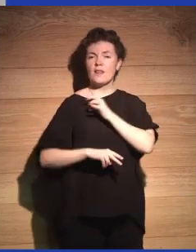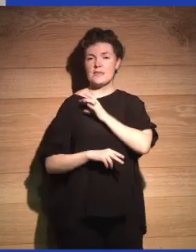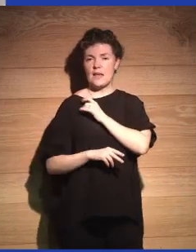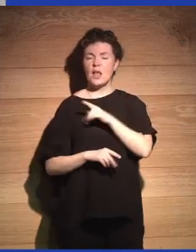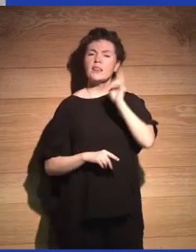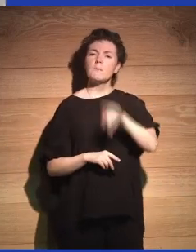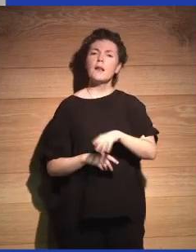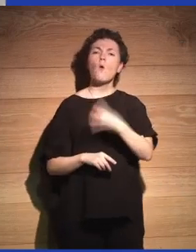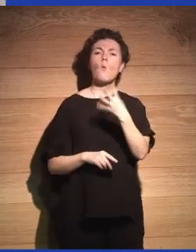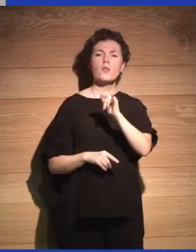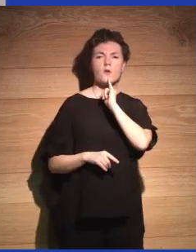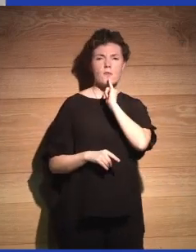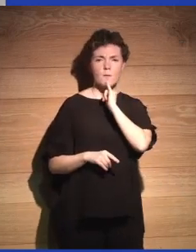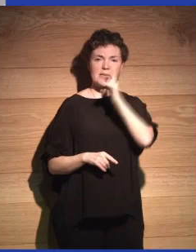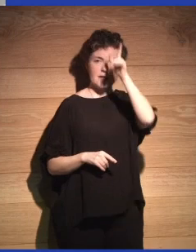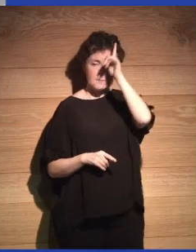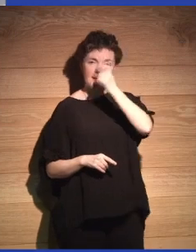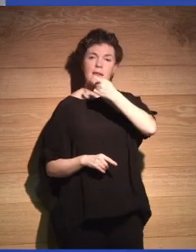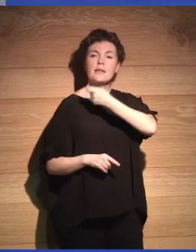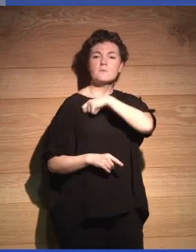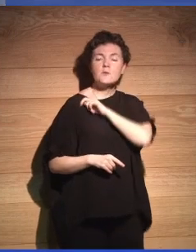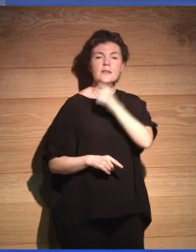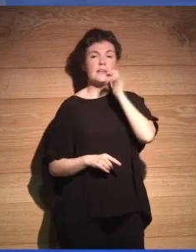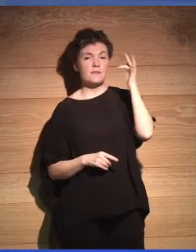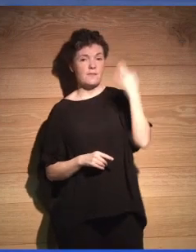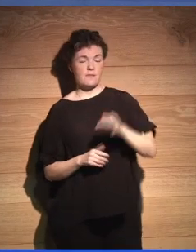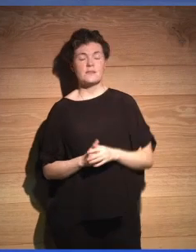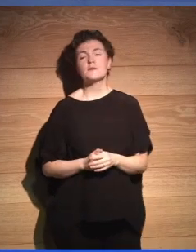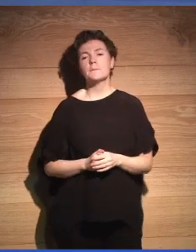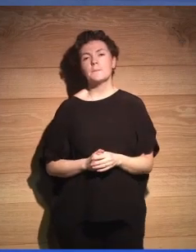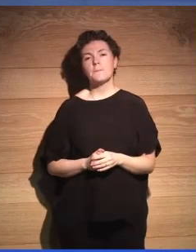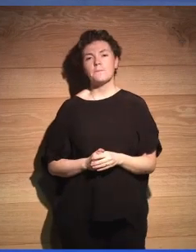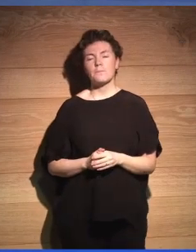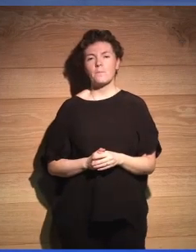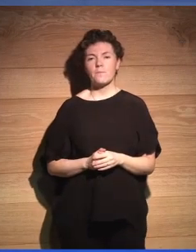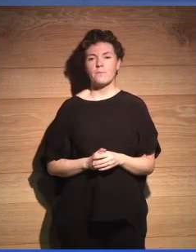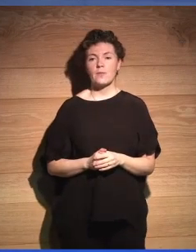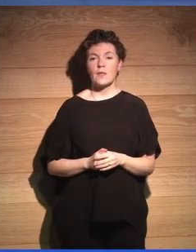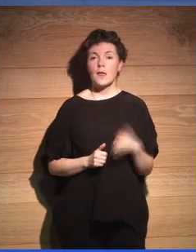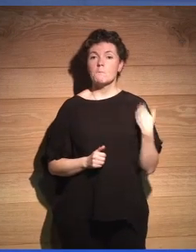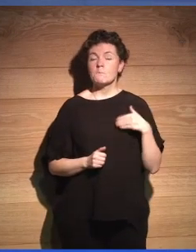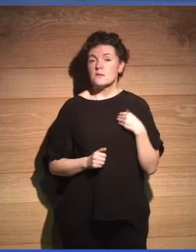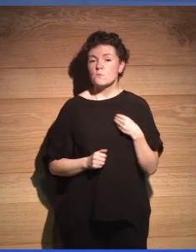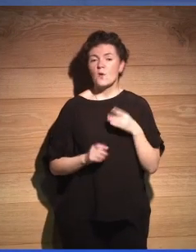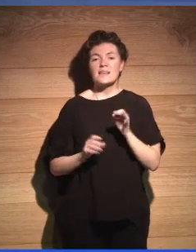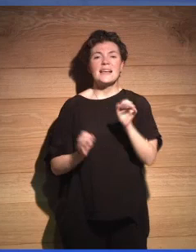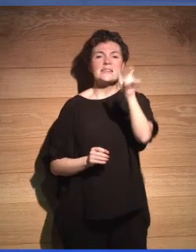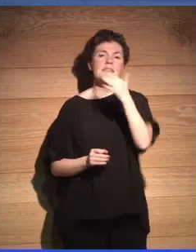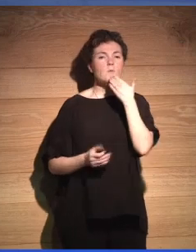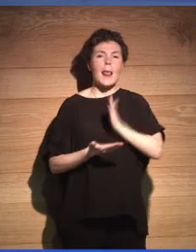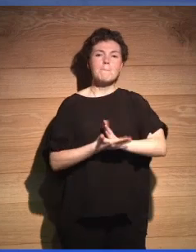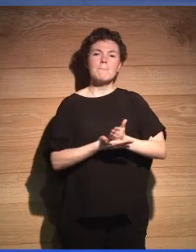4 lenguas, alemán, español, inglés y francés. Y era lo que hoy en día llamaríamos una